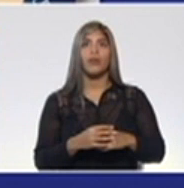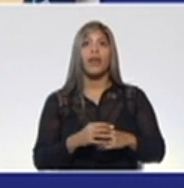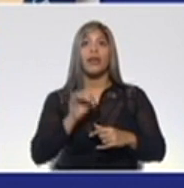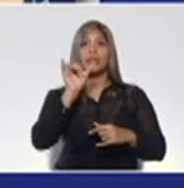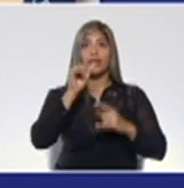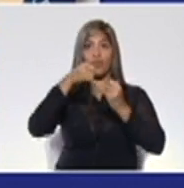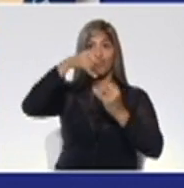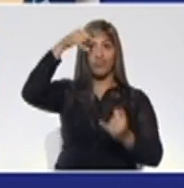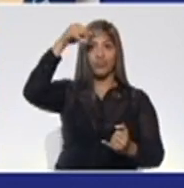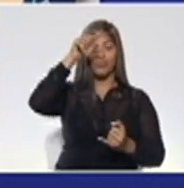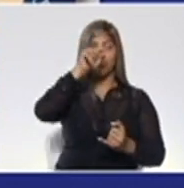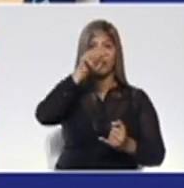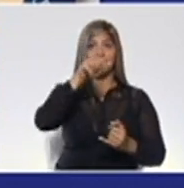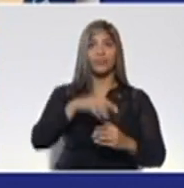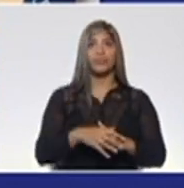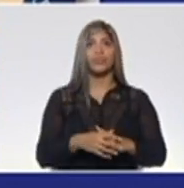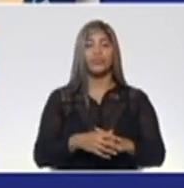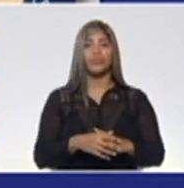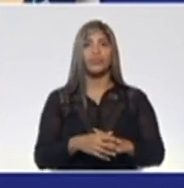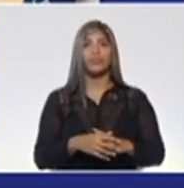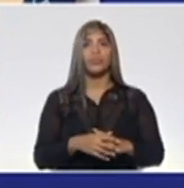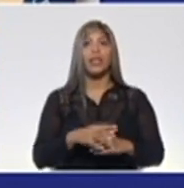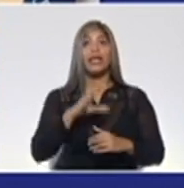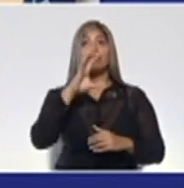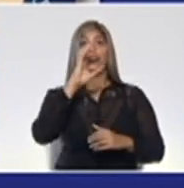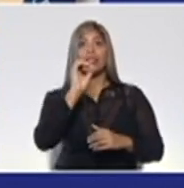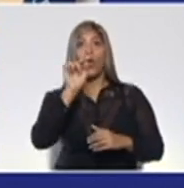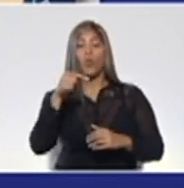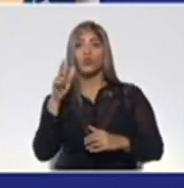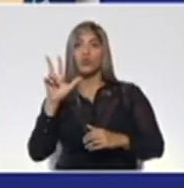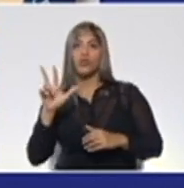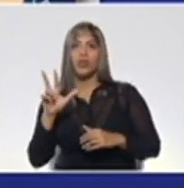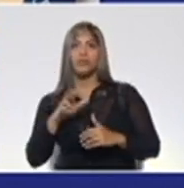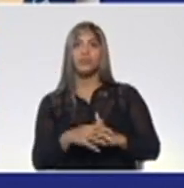eje Y. Sus coordenadas son 0, 3.